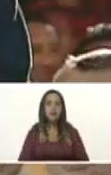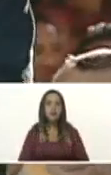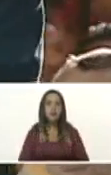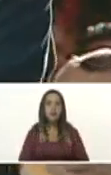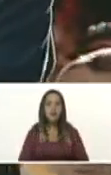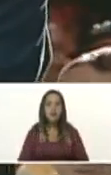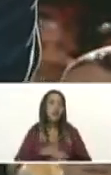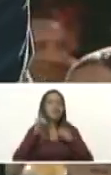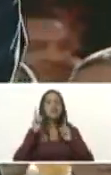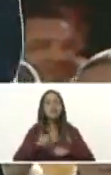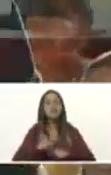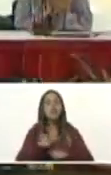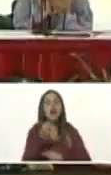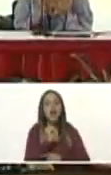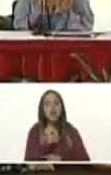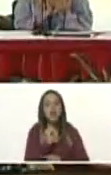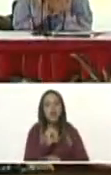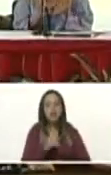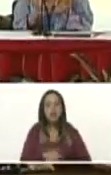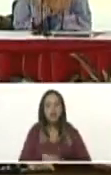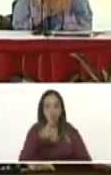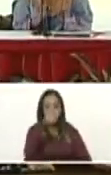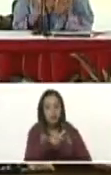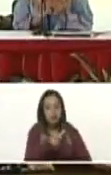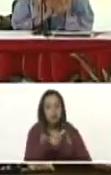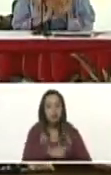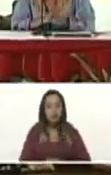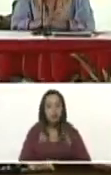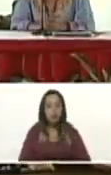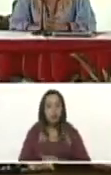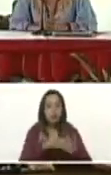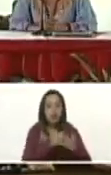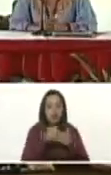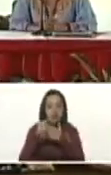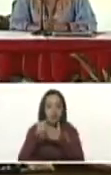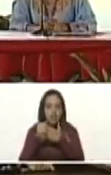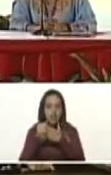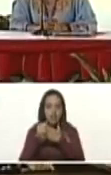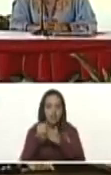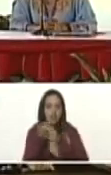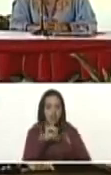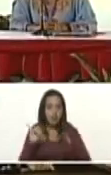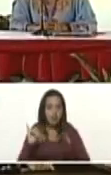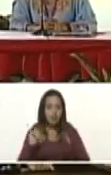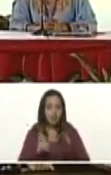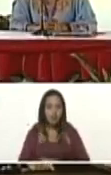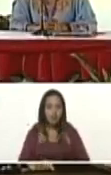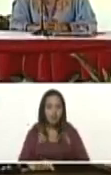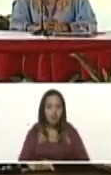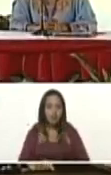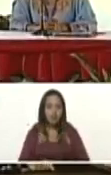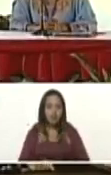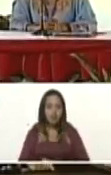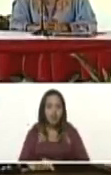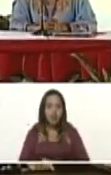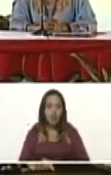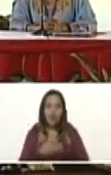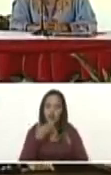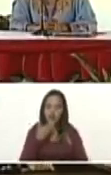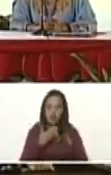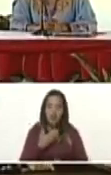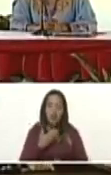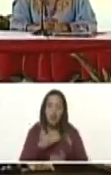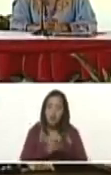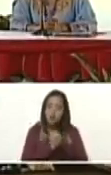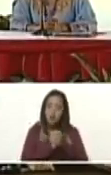Y también está entre nosotros el líder de izquierda, gran amigo de nuestro comandante Chávez,